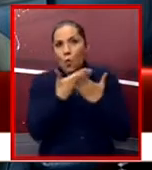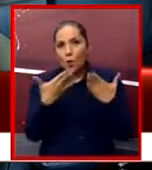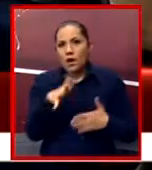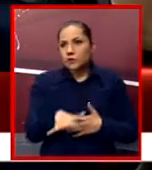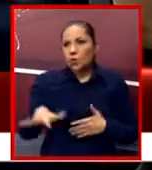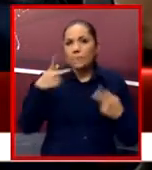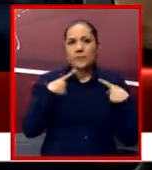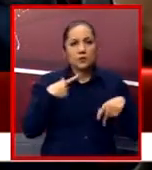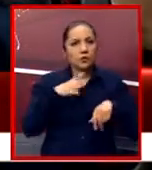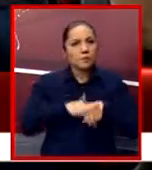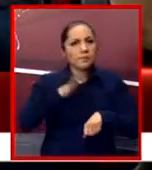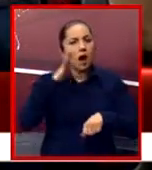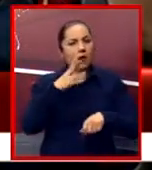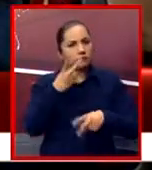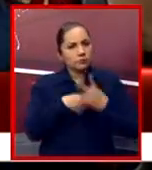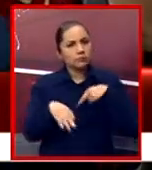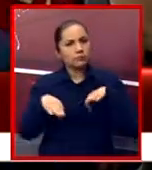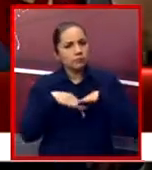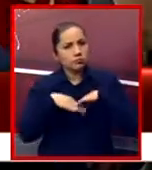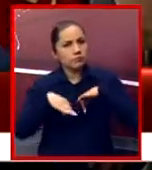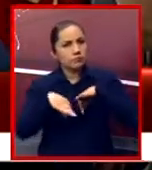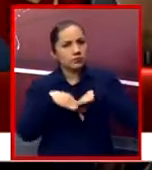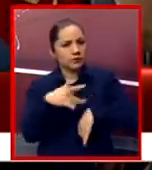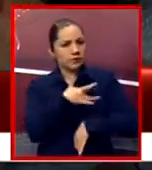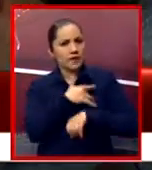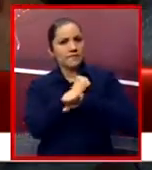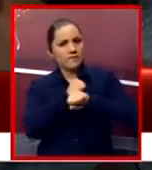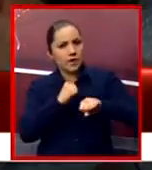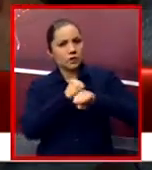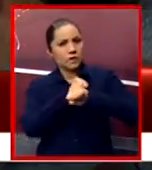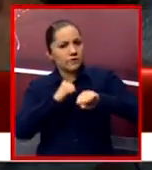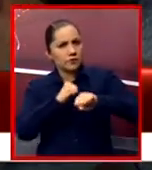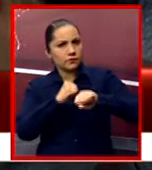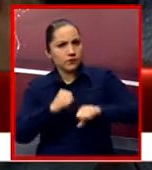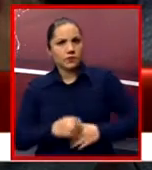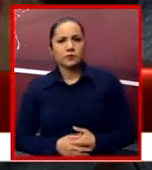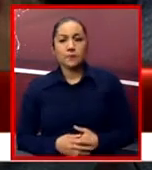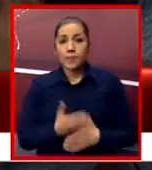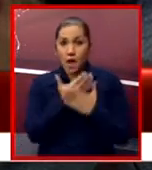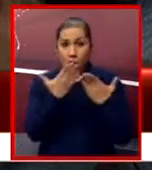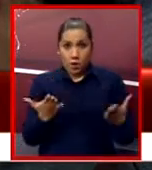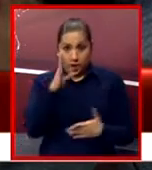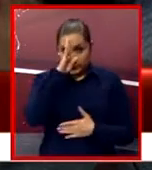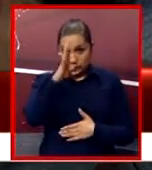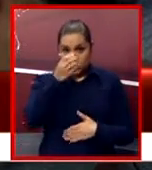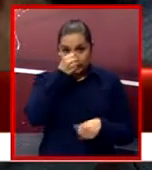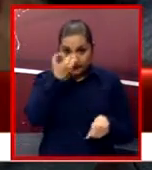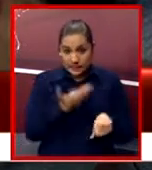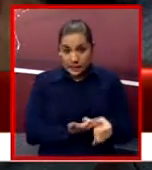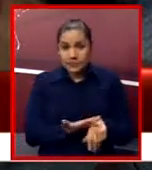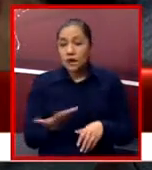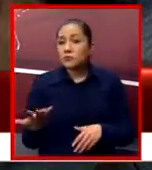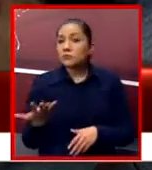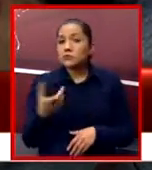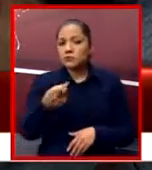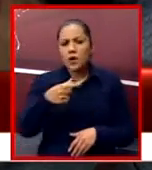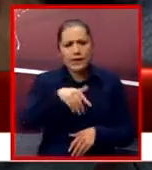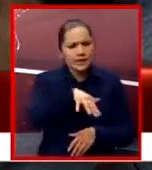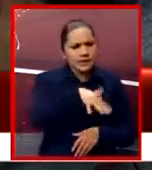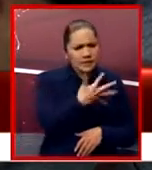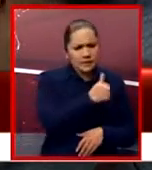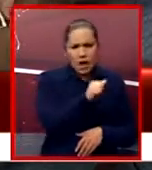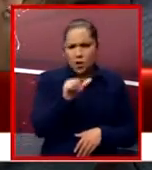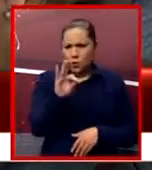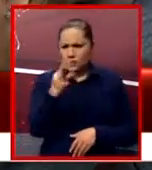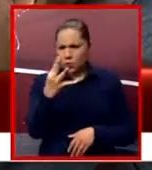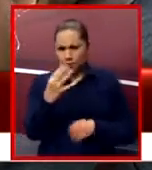que se presentan en la población. Los infartos agudos al miocardio de pacientes de 15 a 44 años de edad